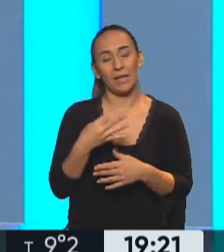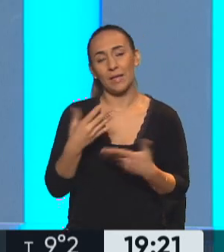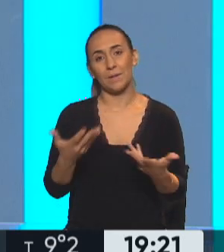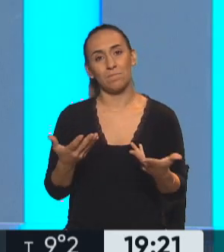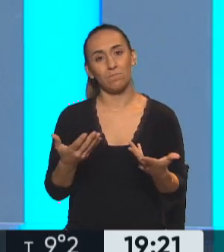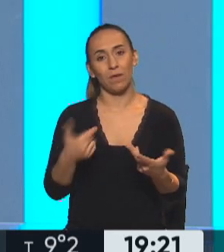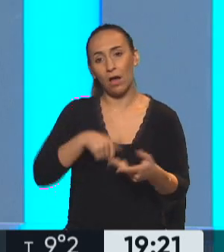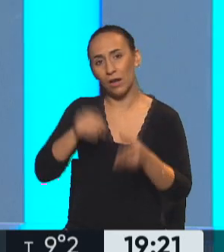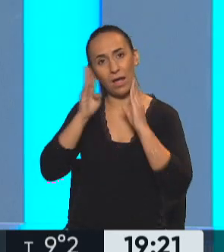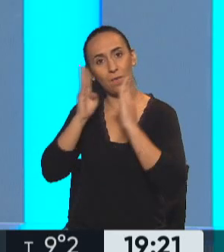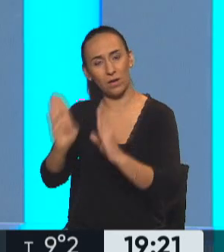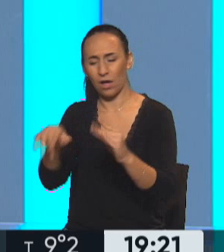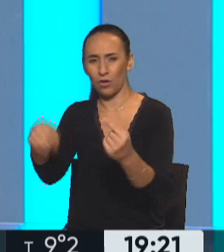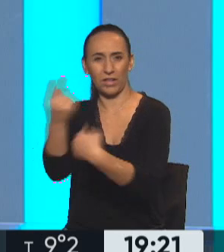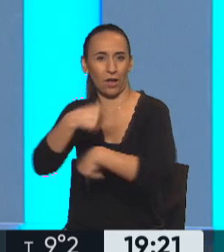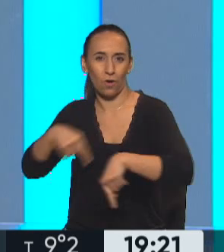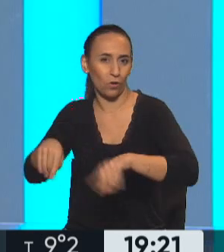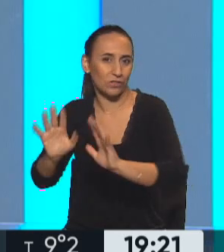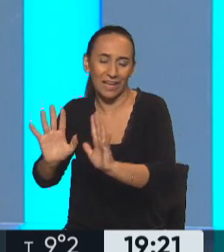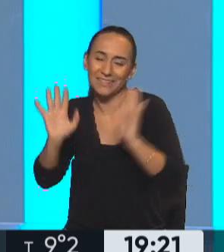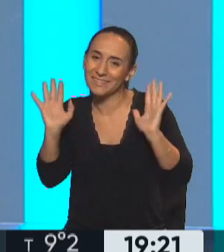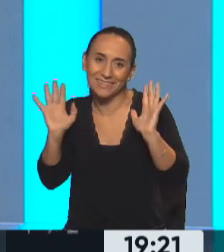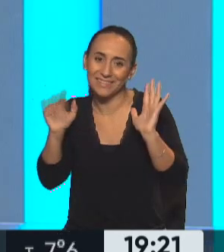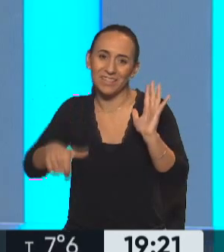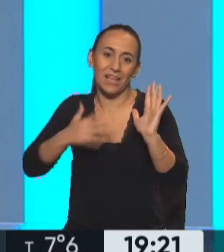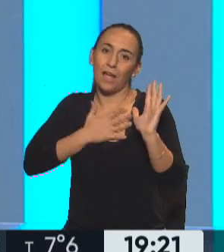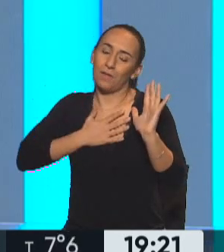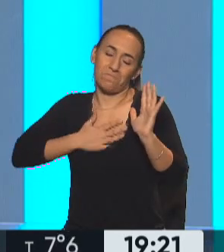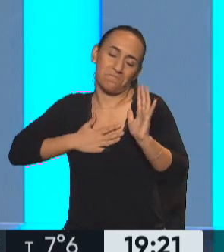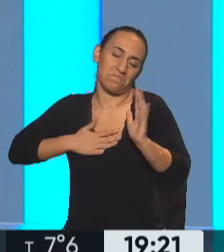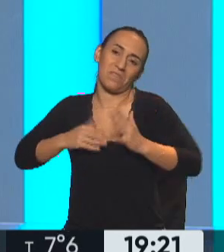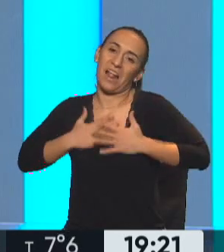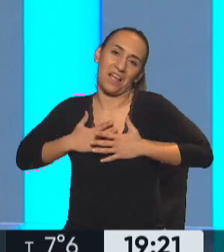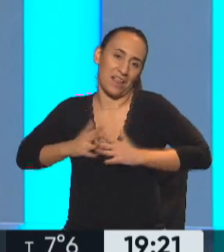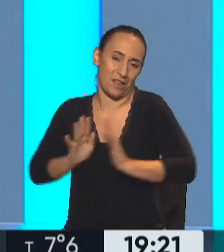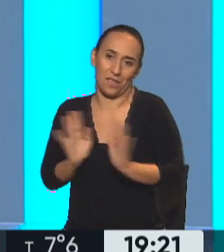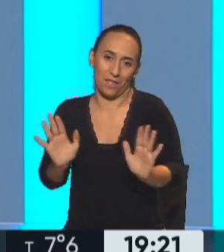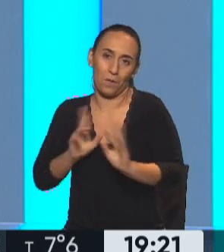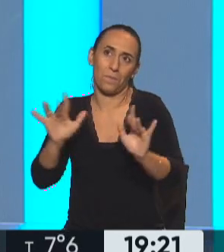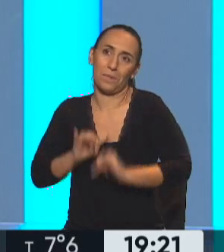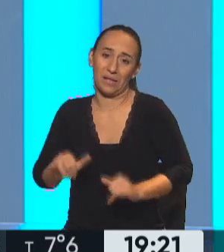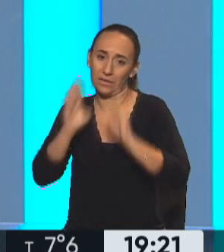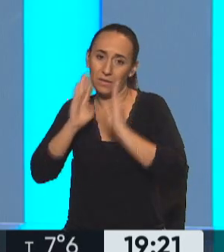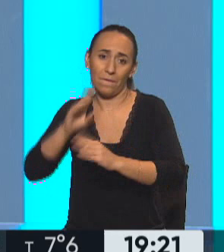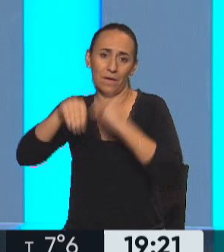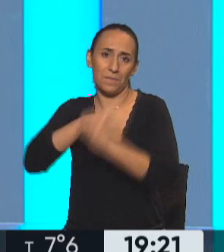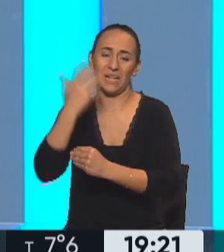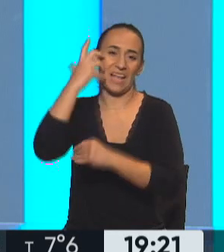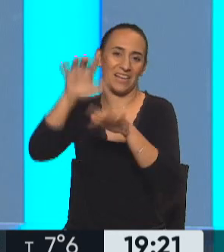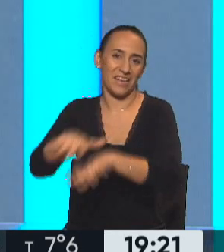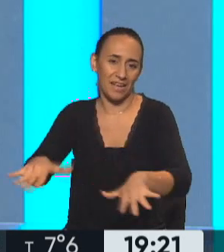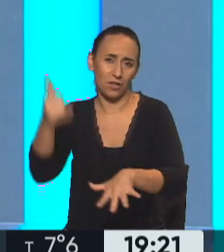estoy abocado ya a otras cosas, a una tranquilidad personal, sí, familia, tengo nietos y